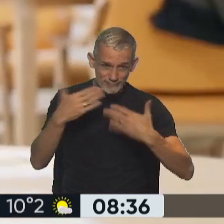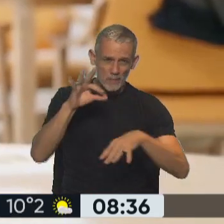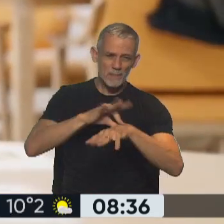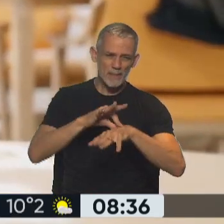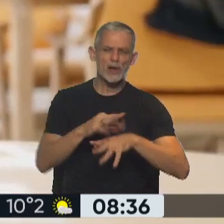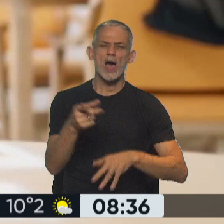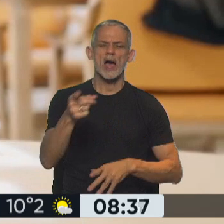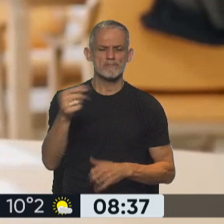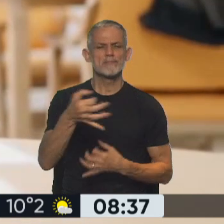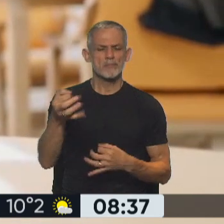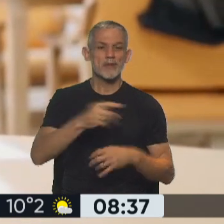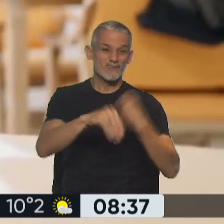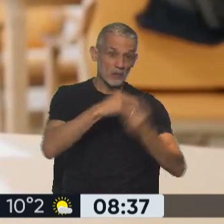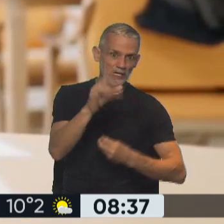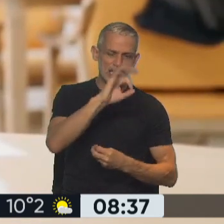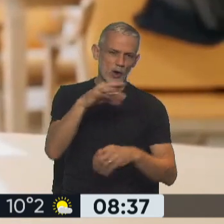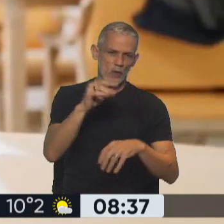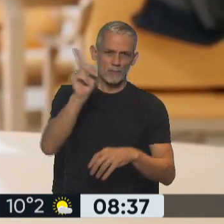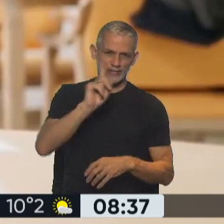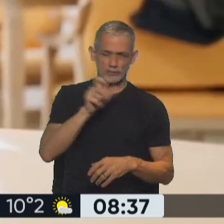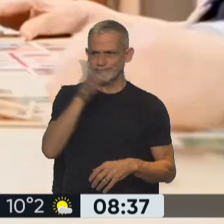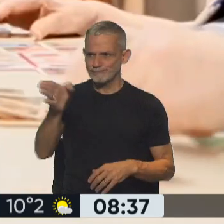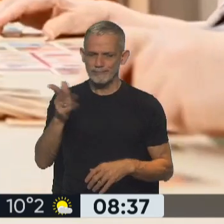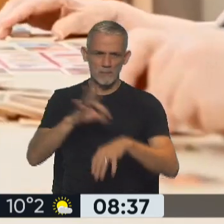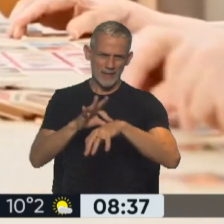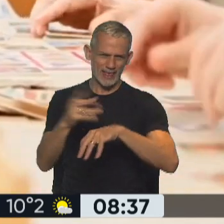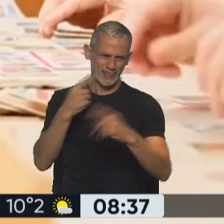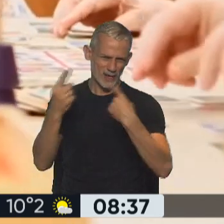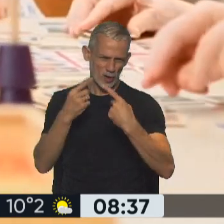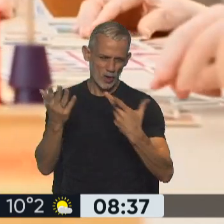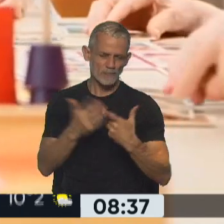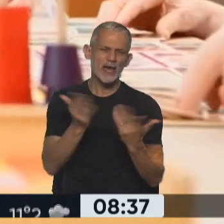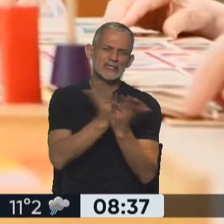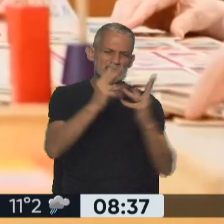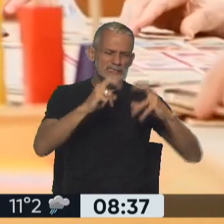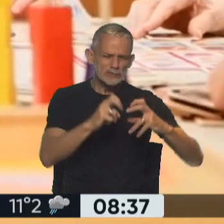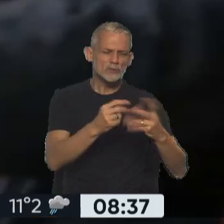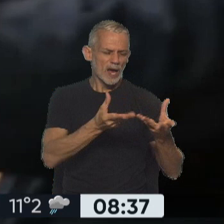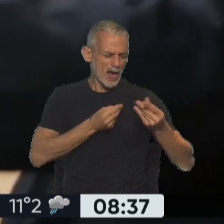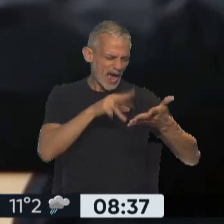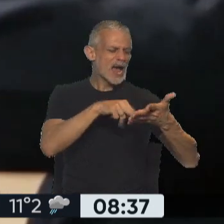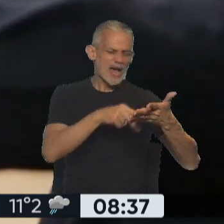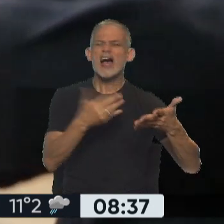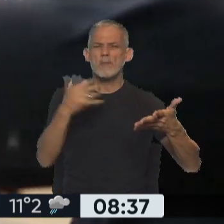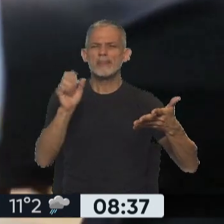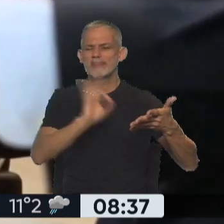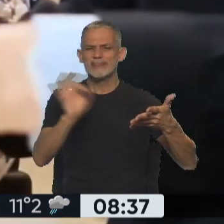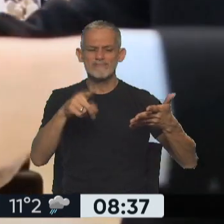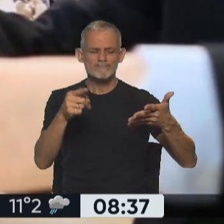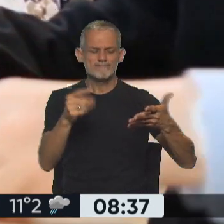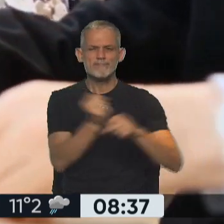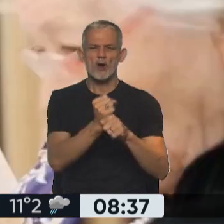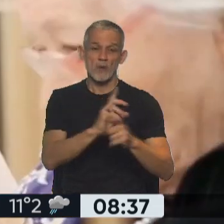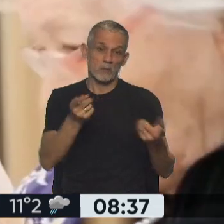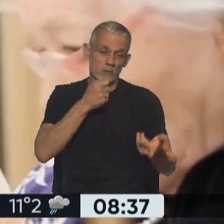del paciente, de la familia. Existen algunos estudios que ayudan al médico a hacer el diagnóstico, por ejemplo,